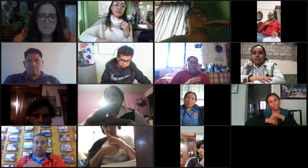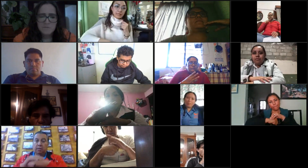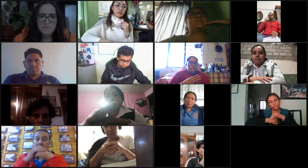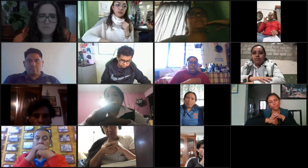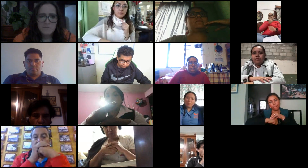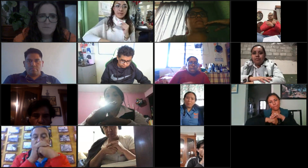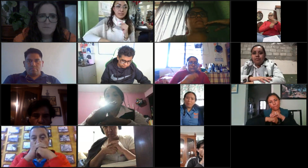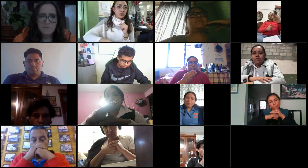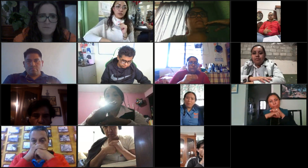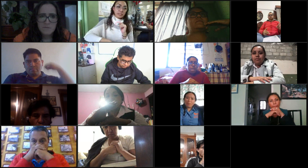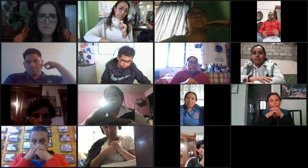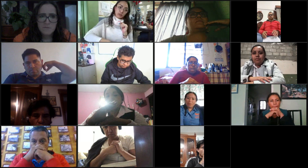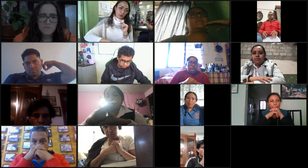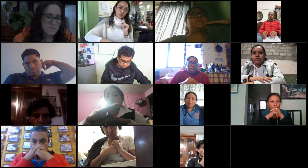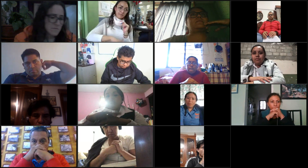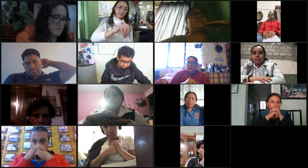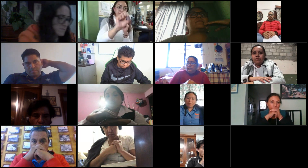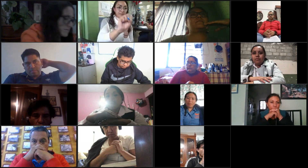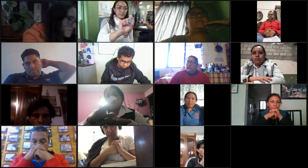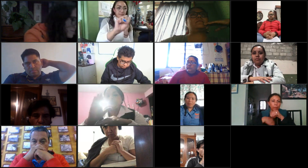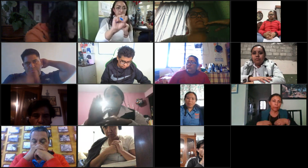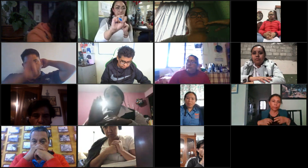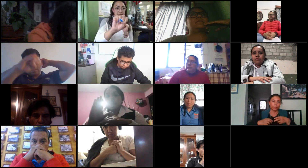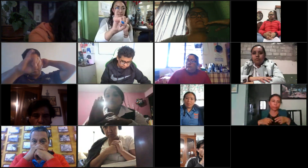¿Qué contesto como maestro? ¿Sí o no?